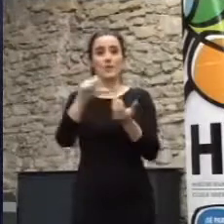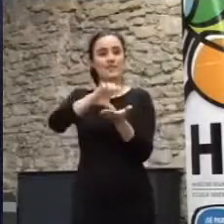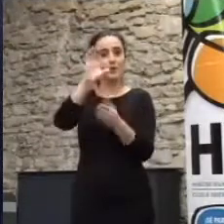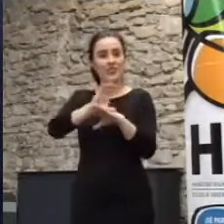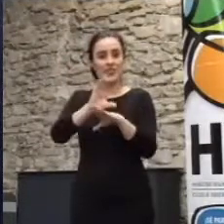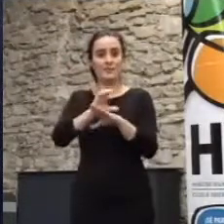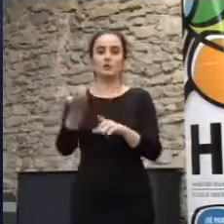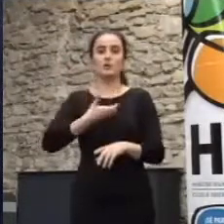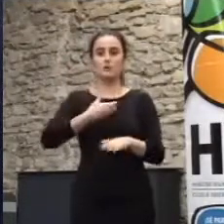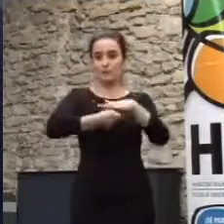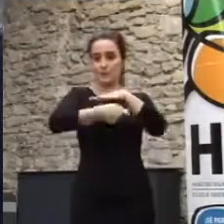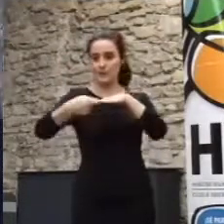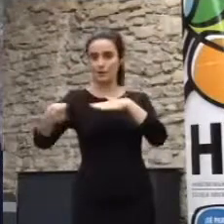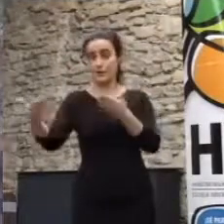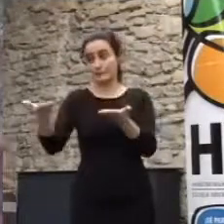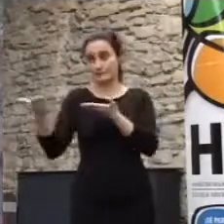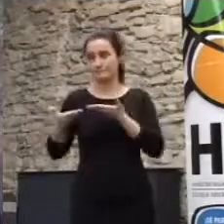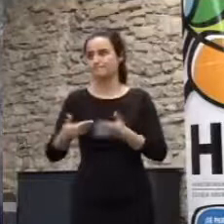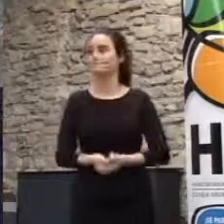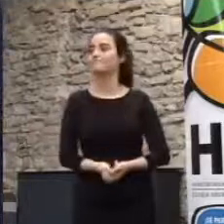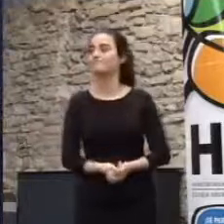del Ayuntamiento de Vitoria-Gasteiz. Isabel, ¿me cedes?